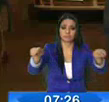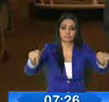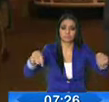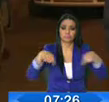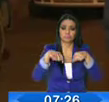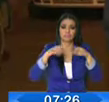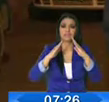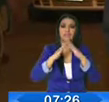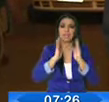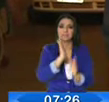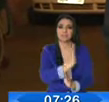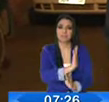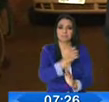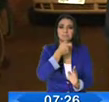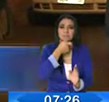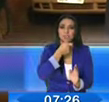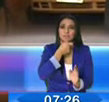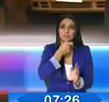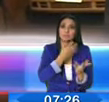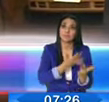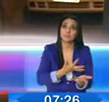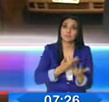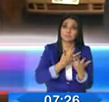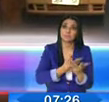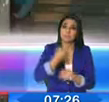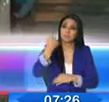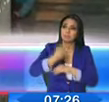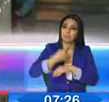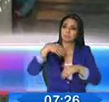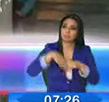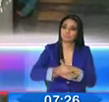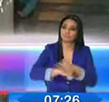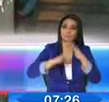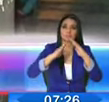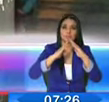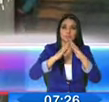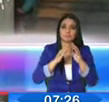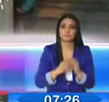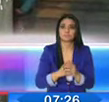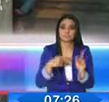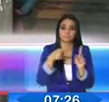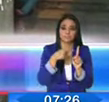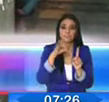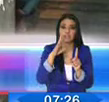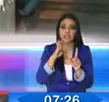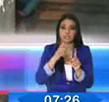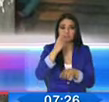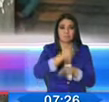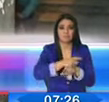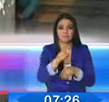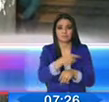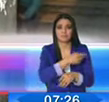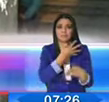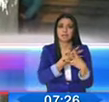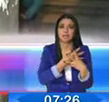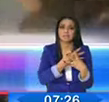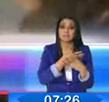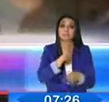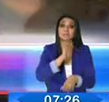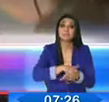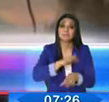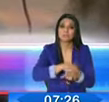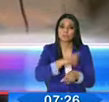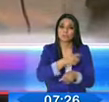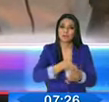vivienda del periodista mientras esperaba una orden de allanamiento villavicencio cuenta con una orden de prisión en su contra por supuestamente